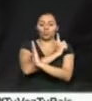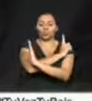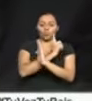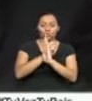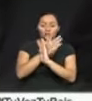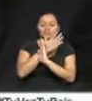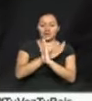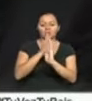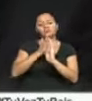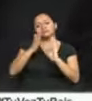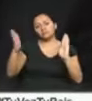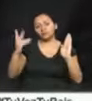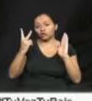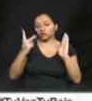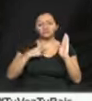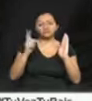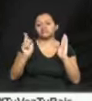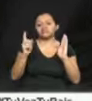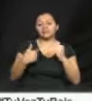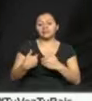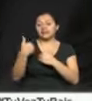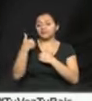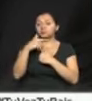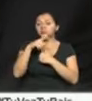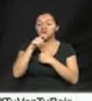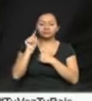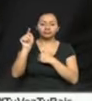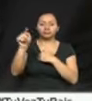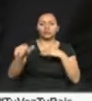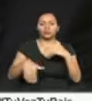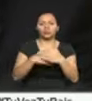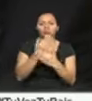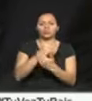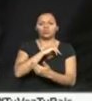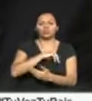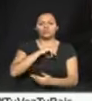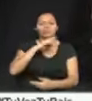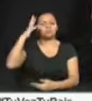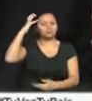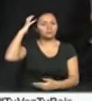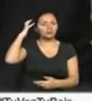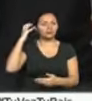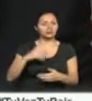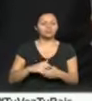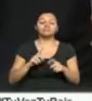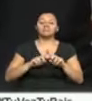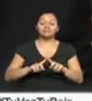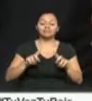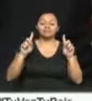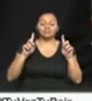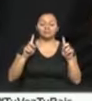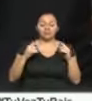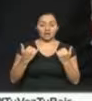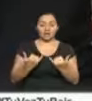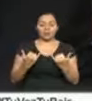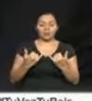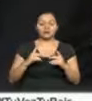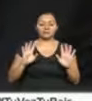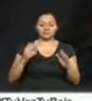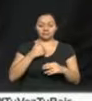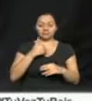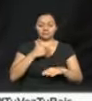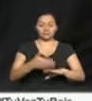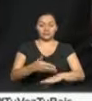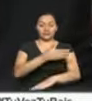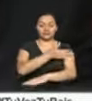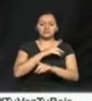contratos posteriores son de responsabilidad exclusiva de la administración actual. A diferencia de la actual administración, en nuestra